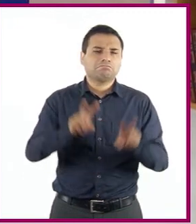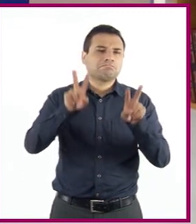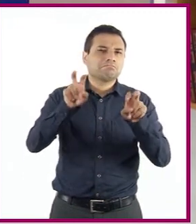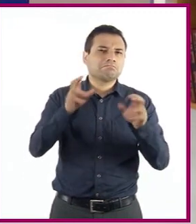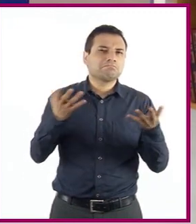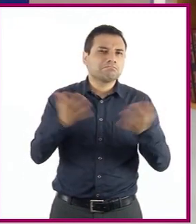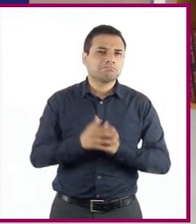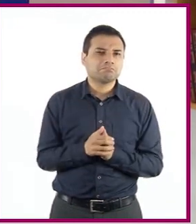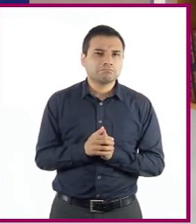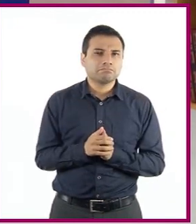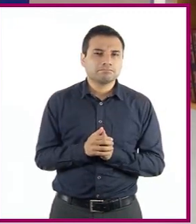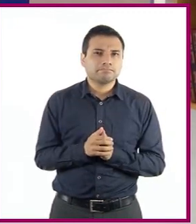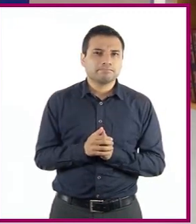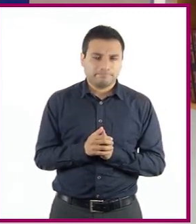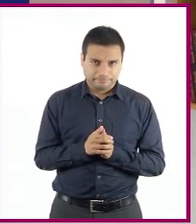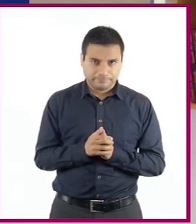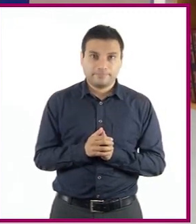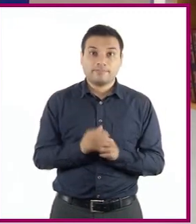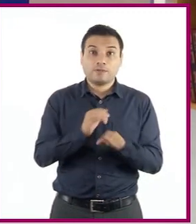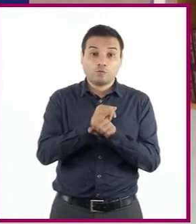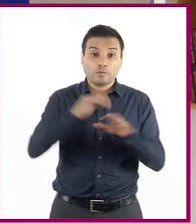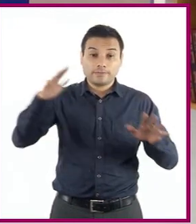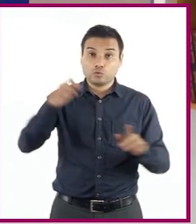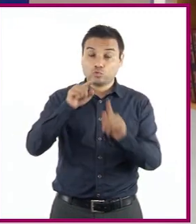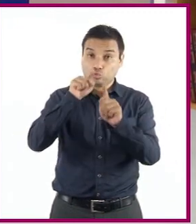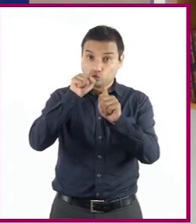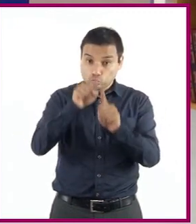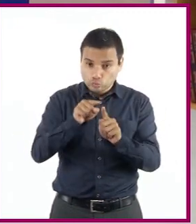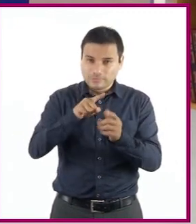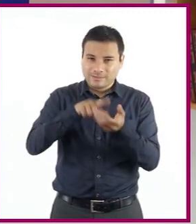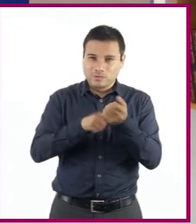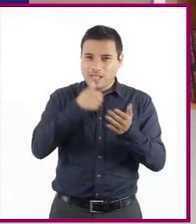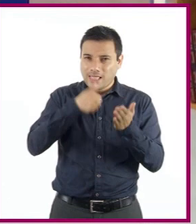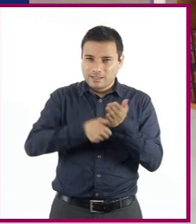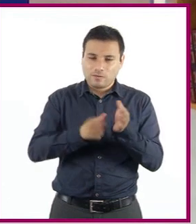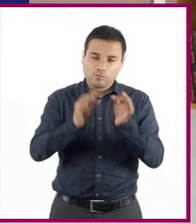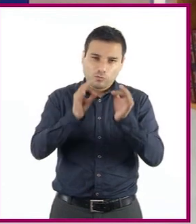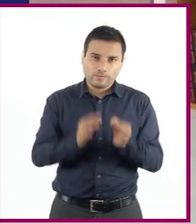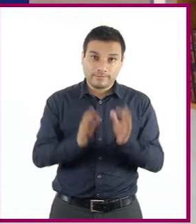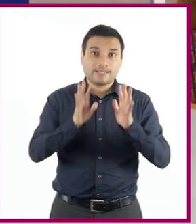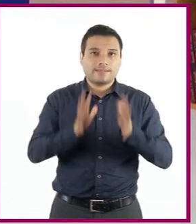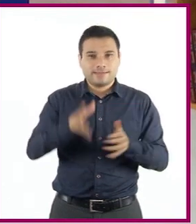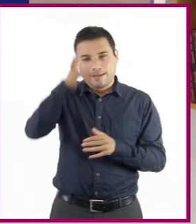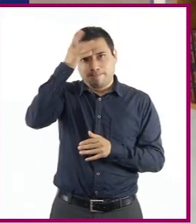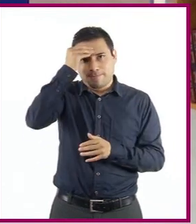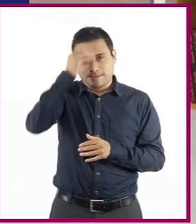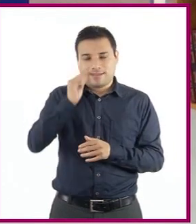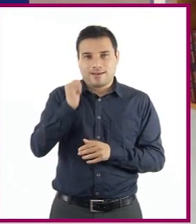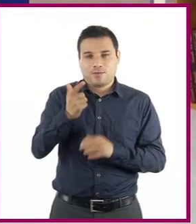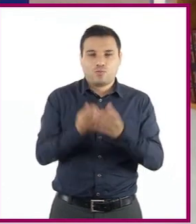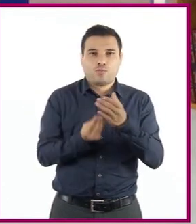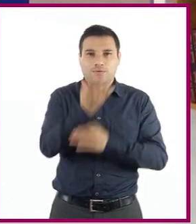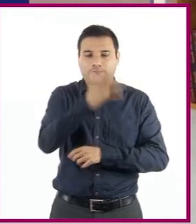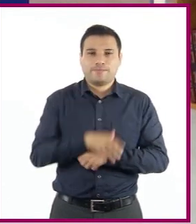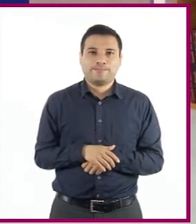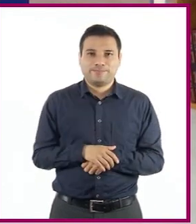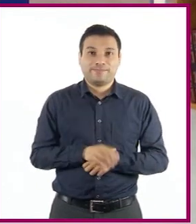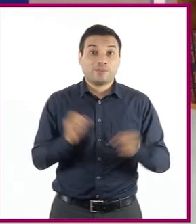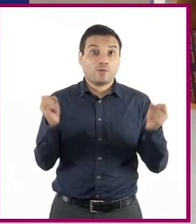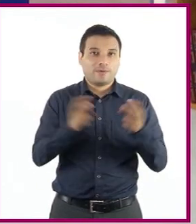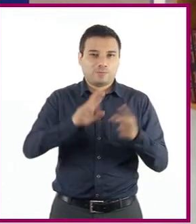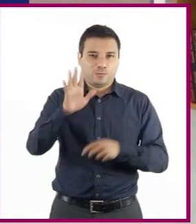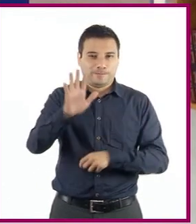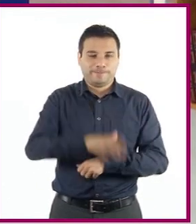compartido sobre señalar información en cartas formales. Hemos aprendido algo nuevo juntos. ¡Hasta